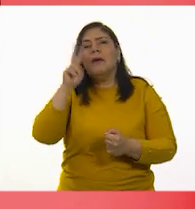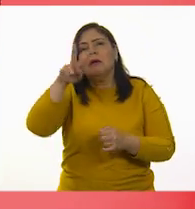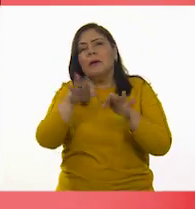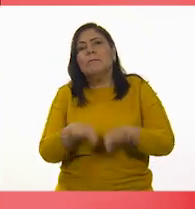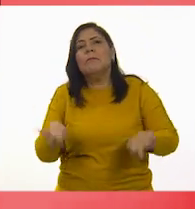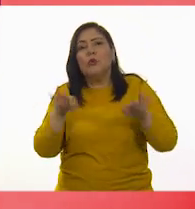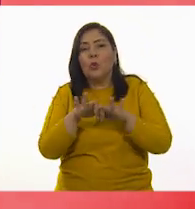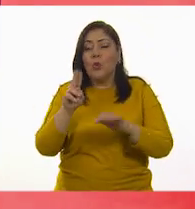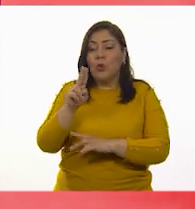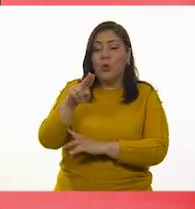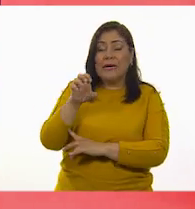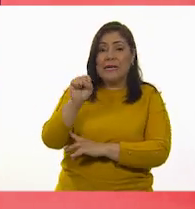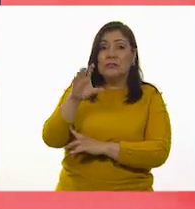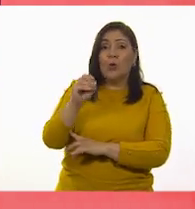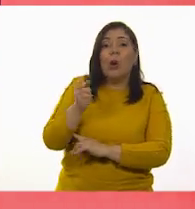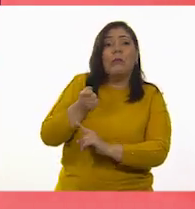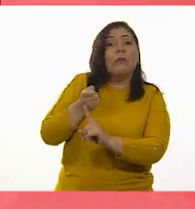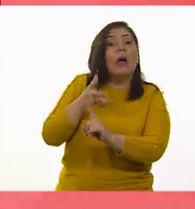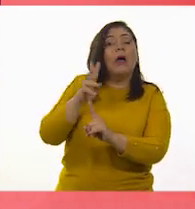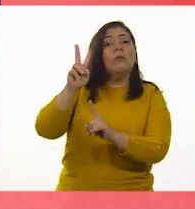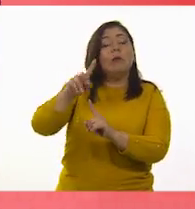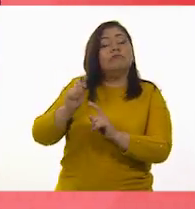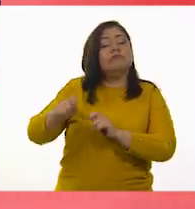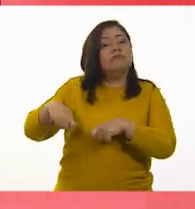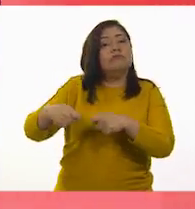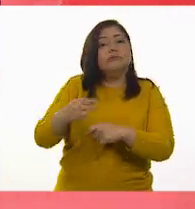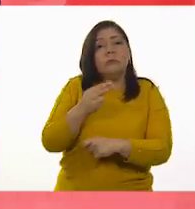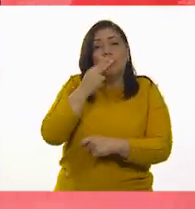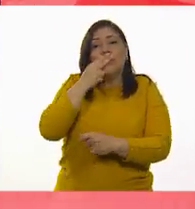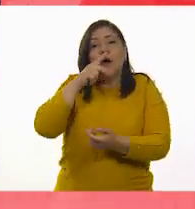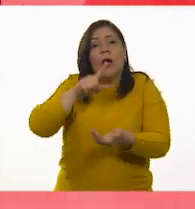la UNESCO los nombró Patrimonios de la Humanidad.